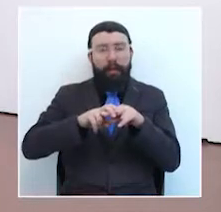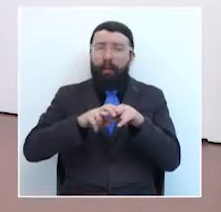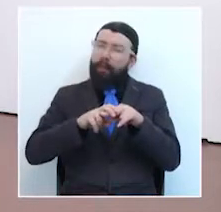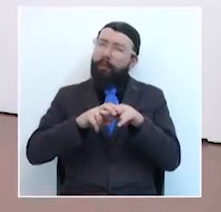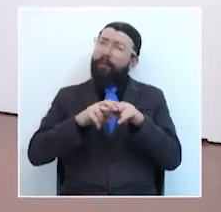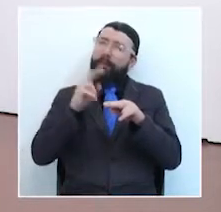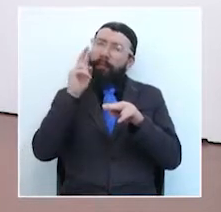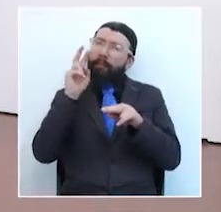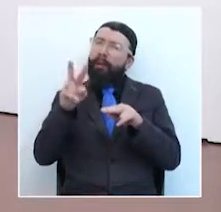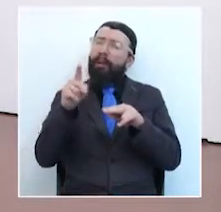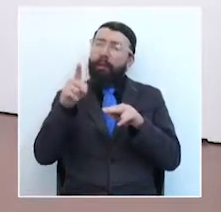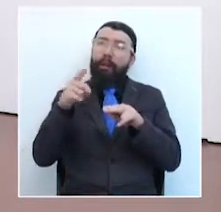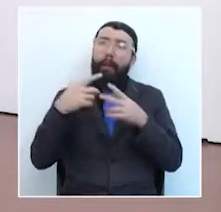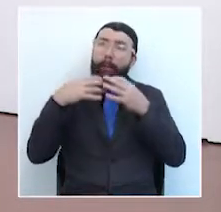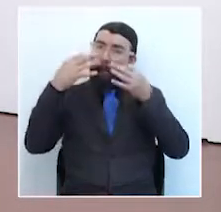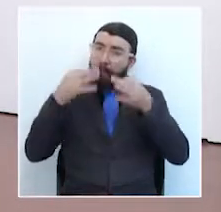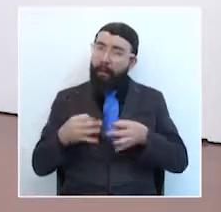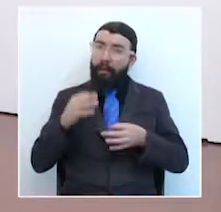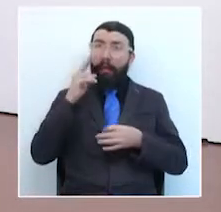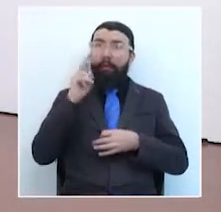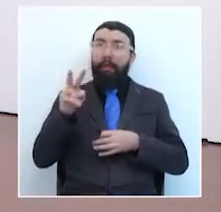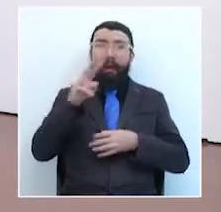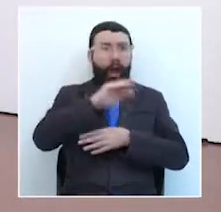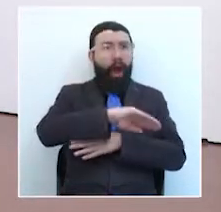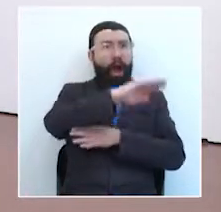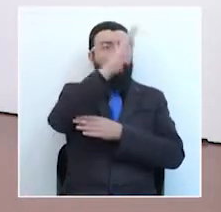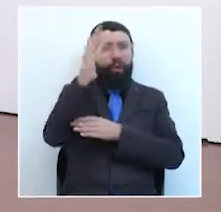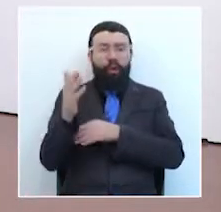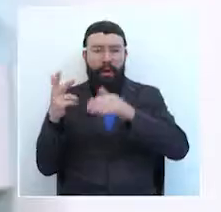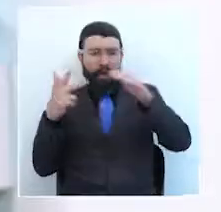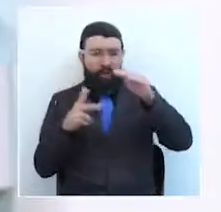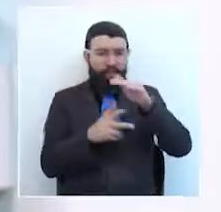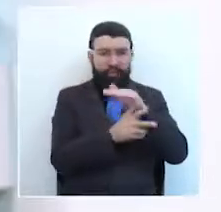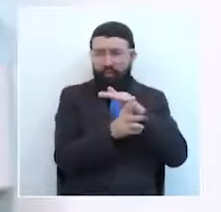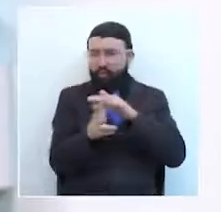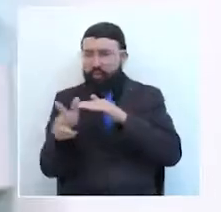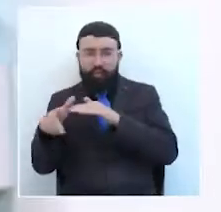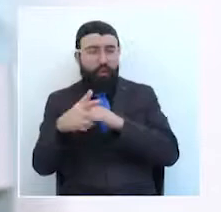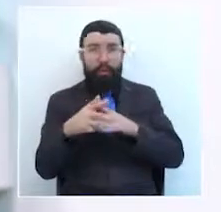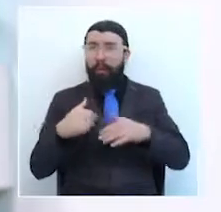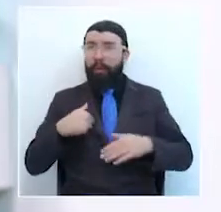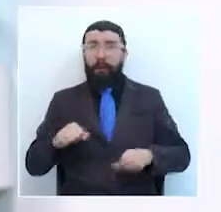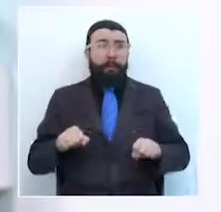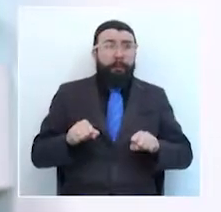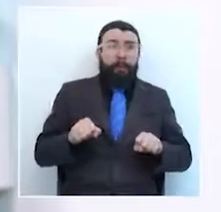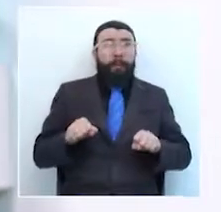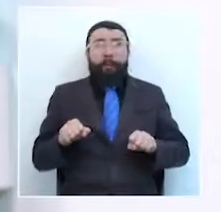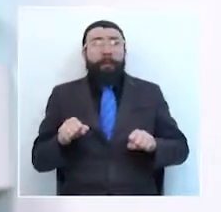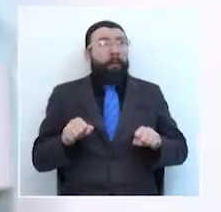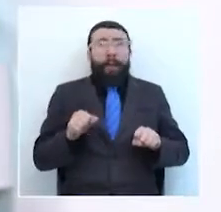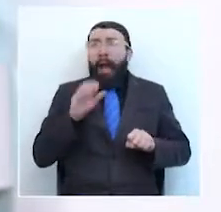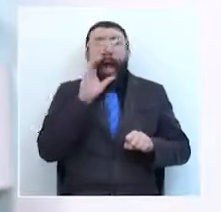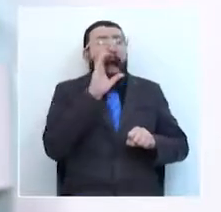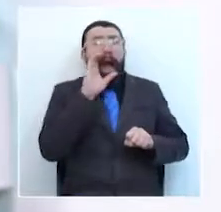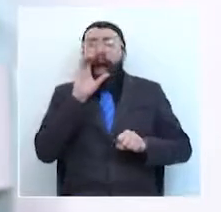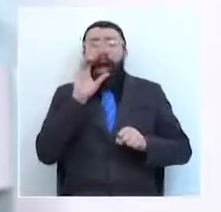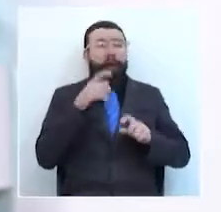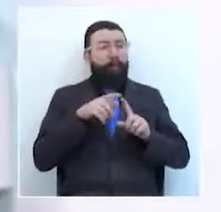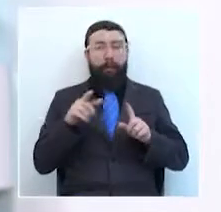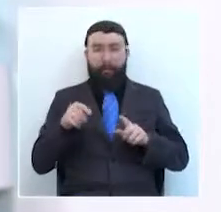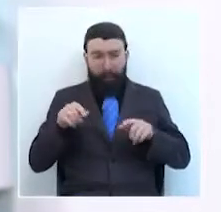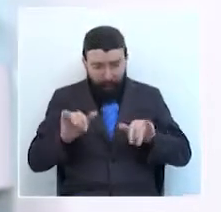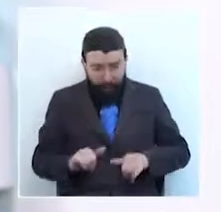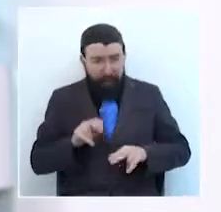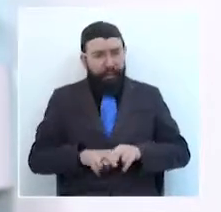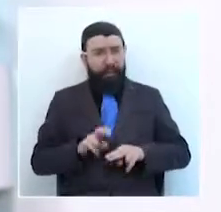y uno se ven túneles por el espacio y es uno tensionado y gritando y todo pero no se ha movido